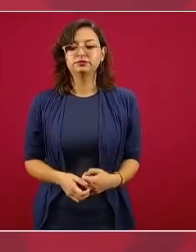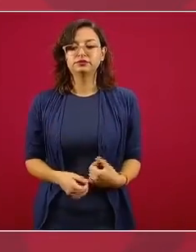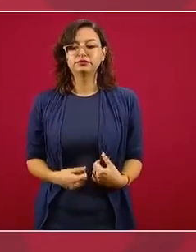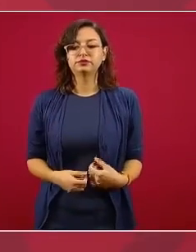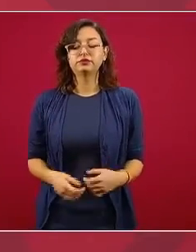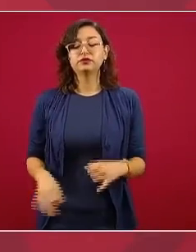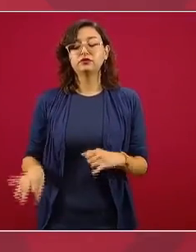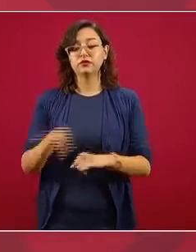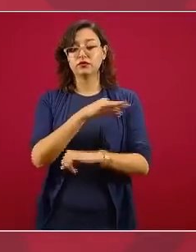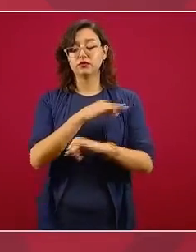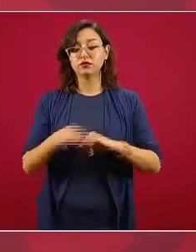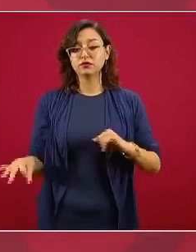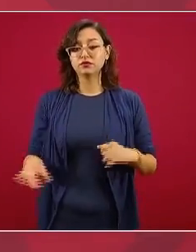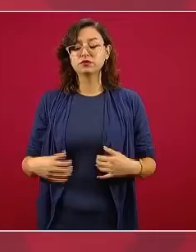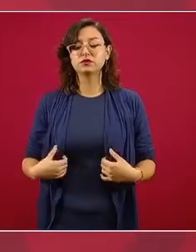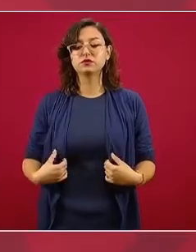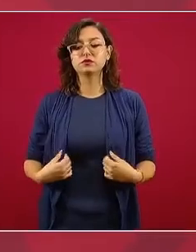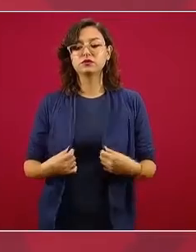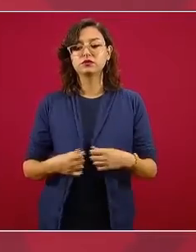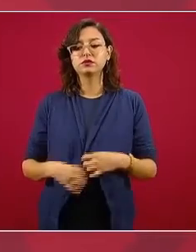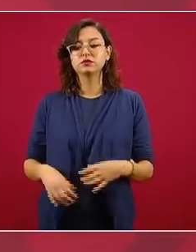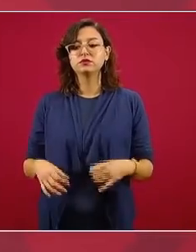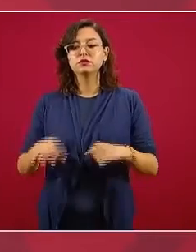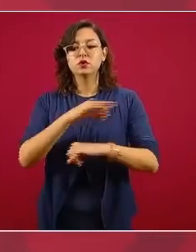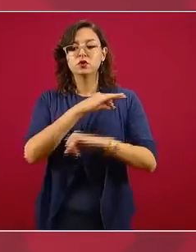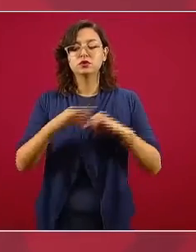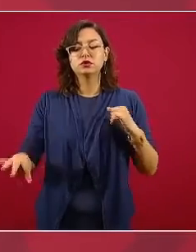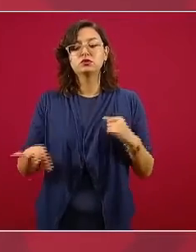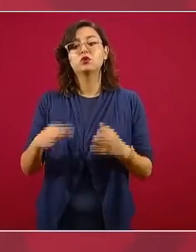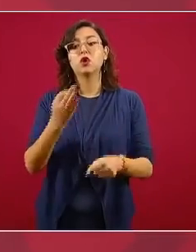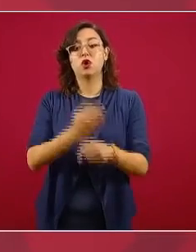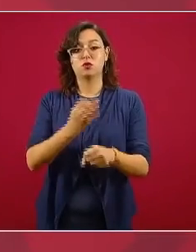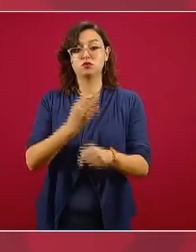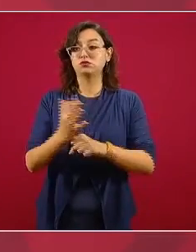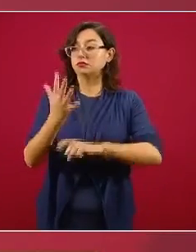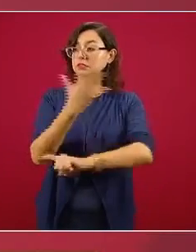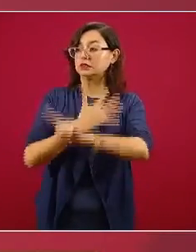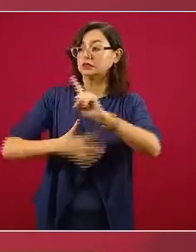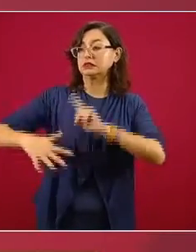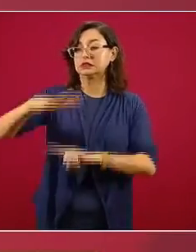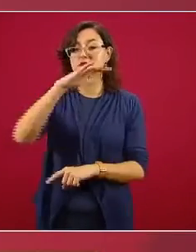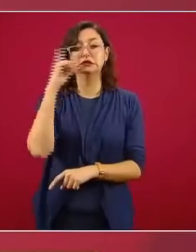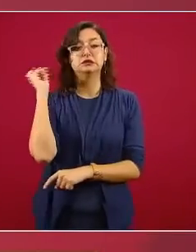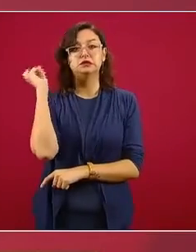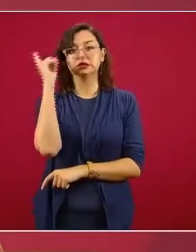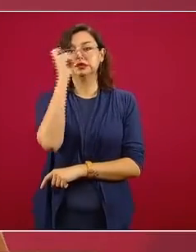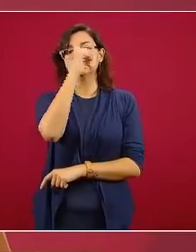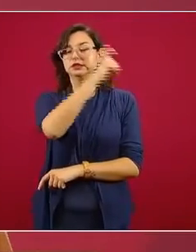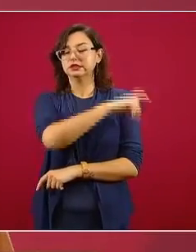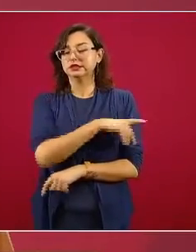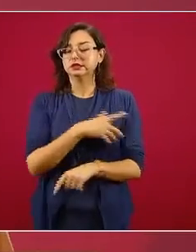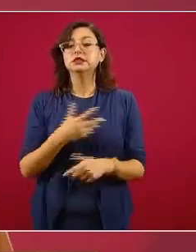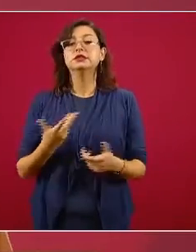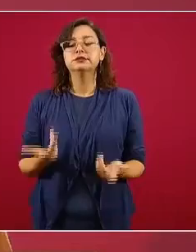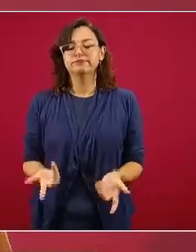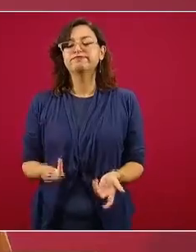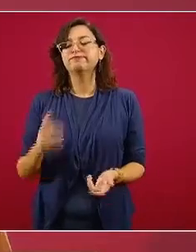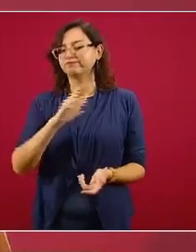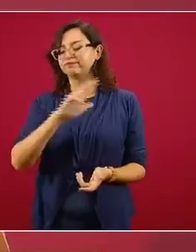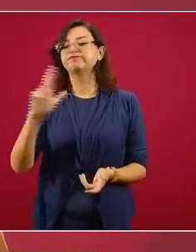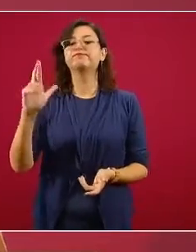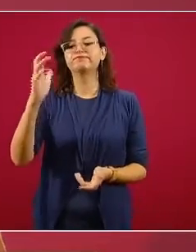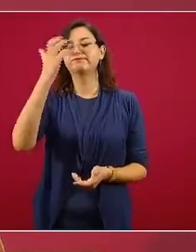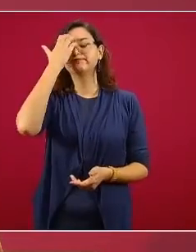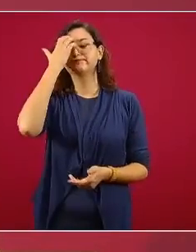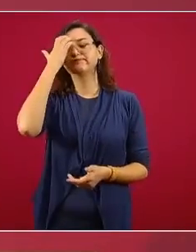último, todos tenemos que reconocer que estos momentos difíciles nos ponen a prueba. Es momento de sacar